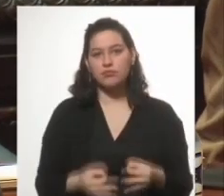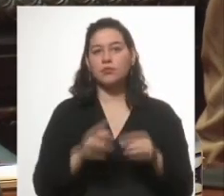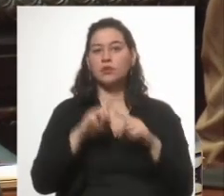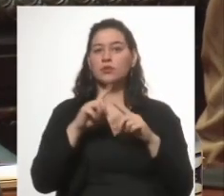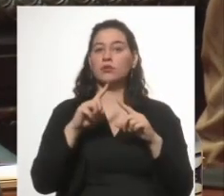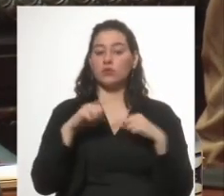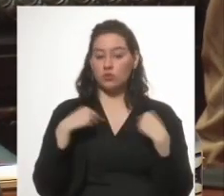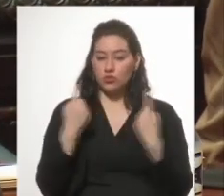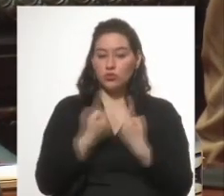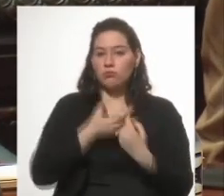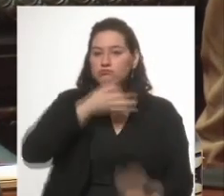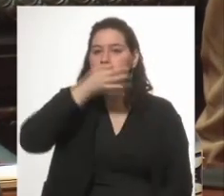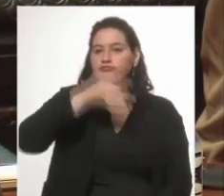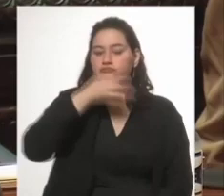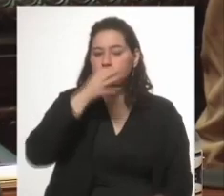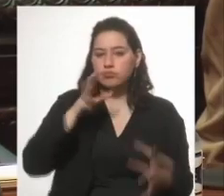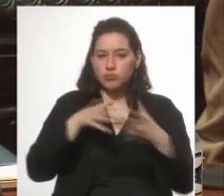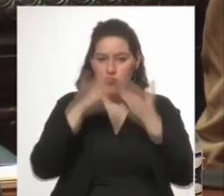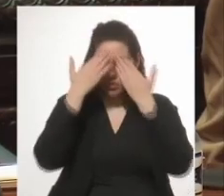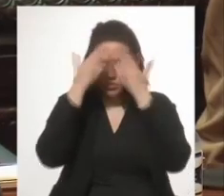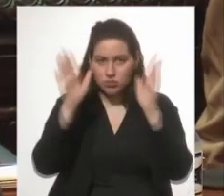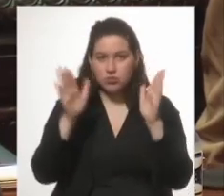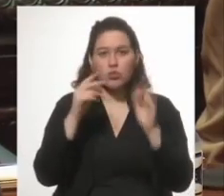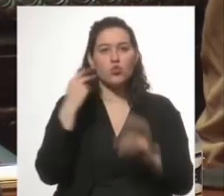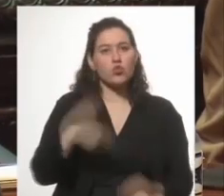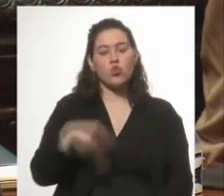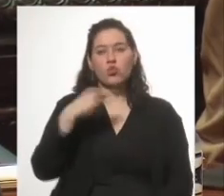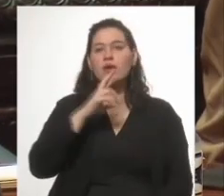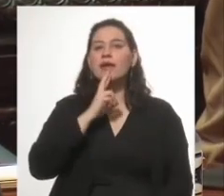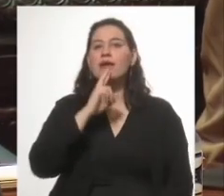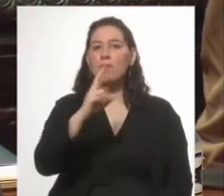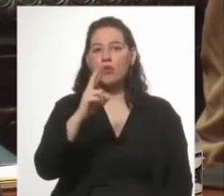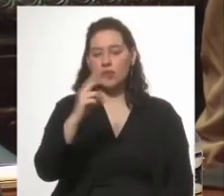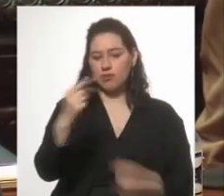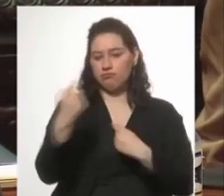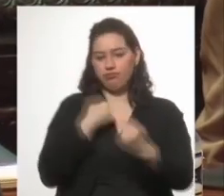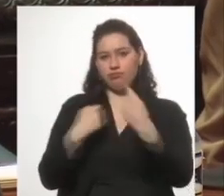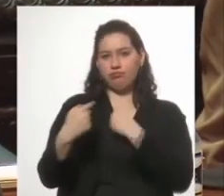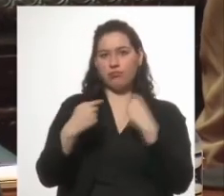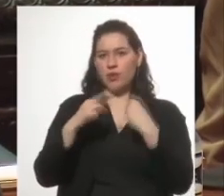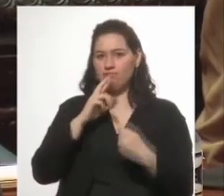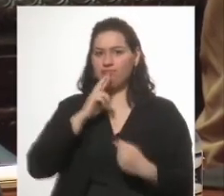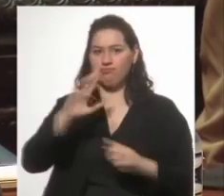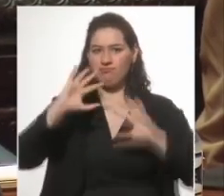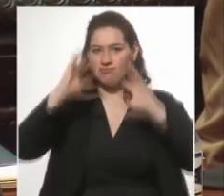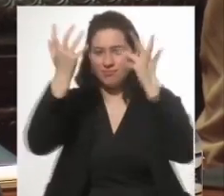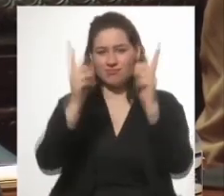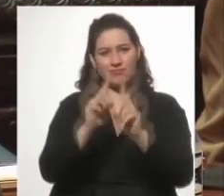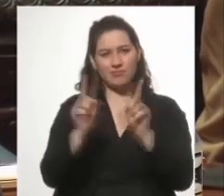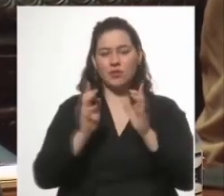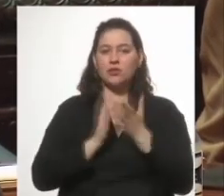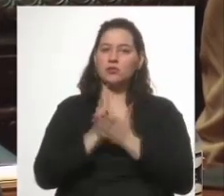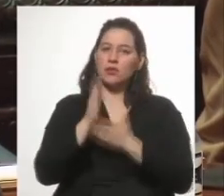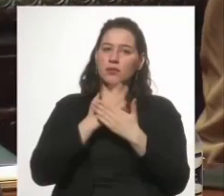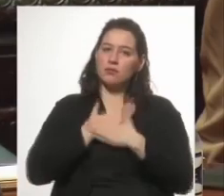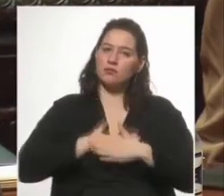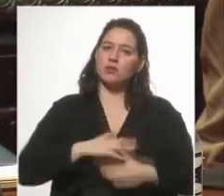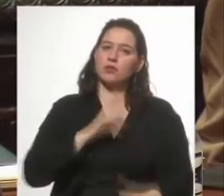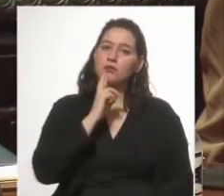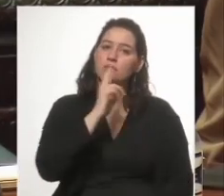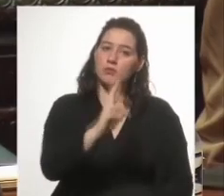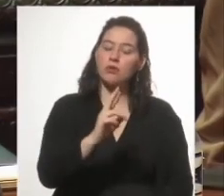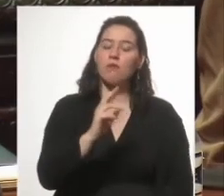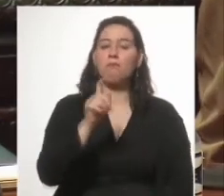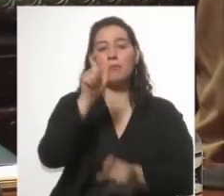Nuestra prédica fue siempre no contestar a las agresiones con más agresiones. Así lo hicimos y